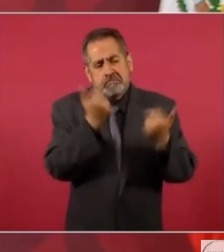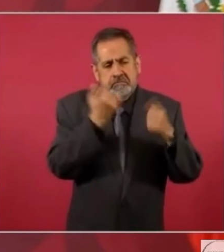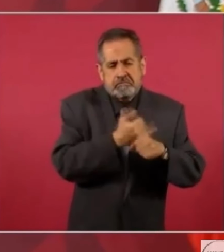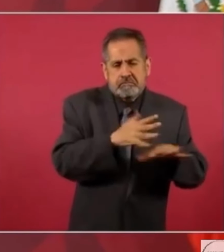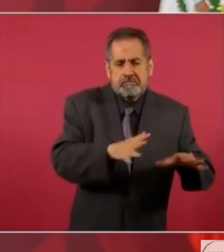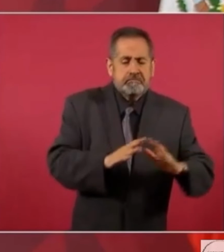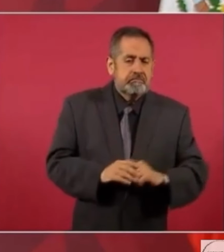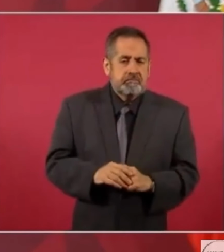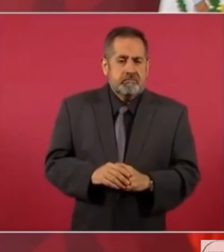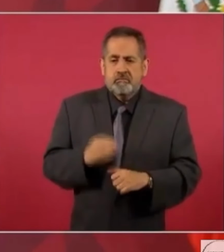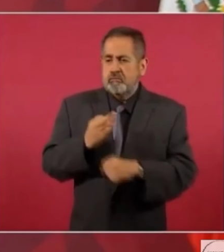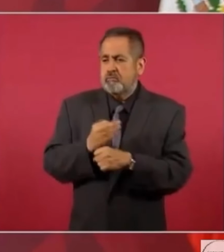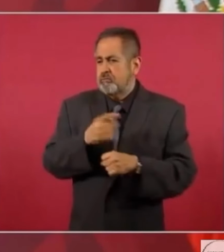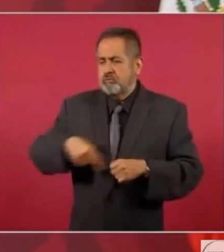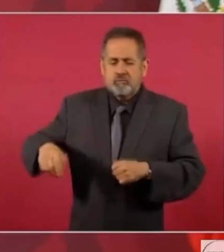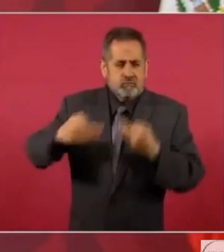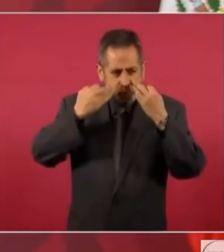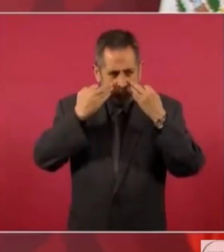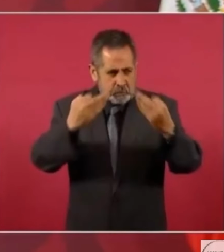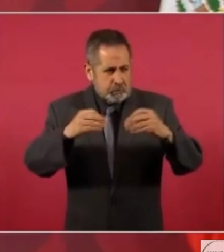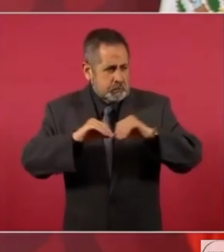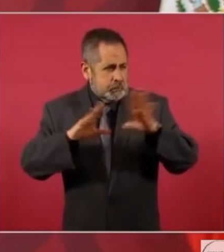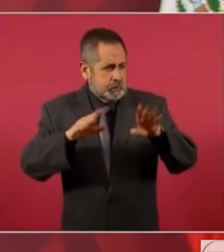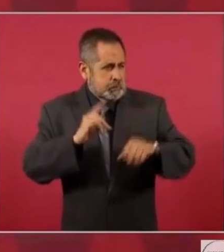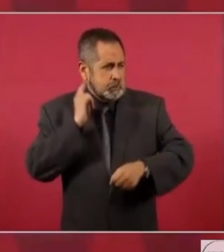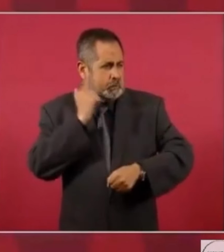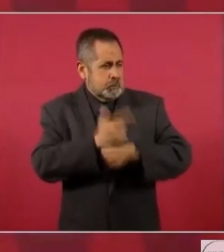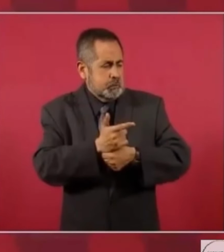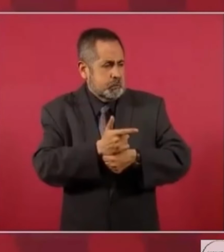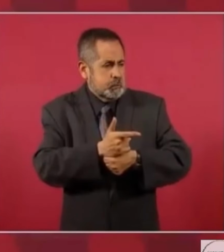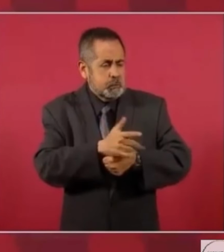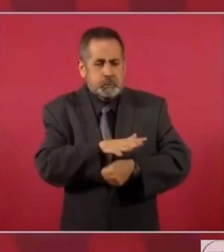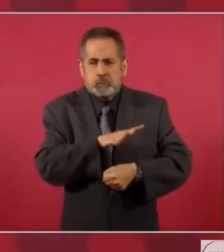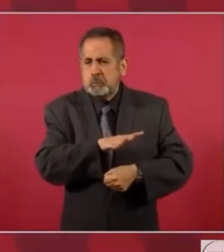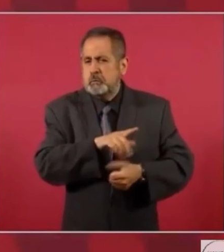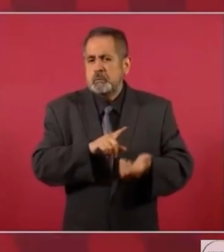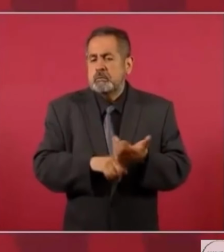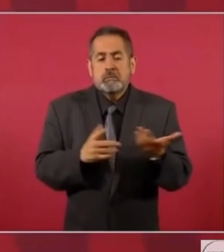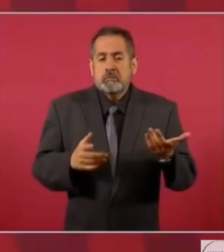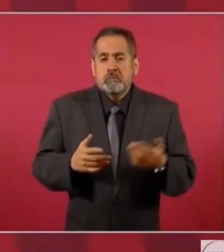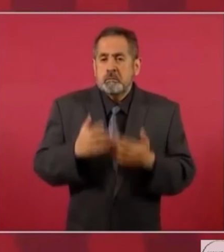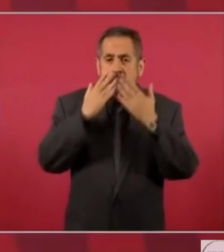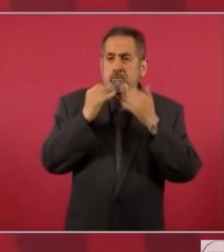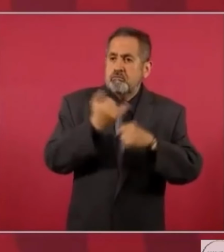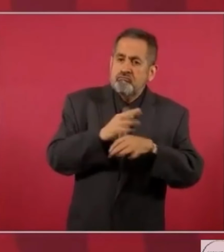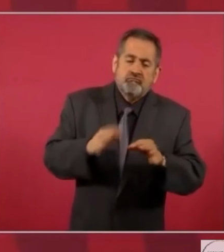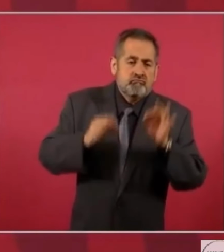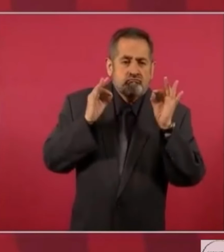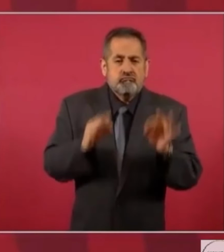Y está quedando también muy de manifiesto que la desinformación